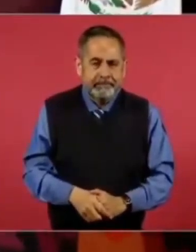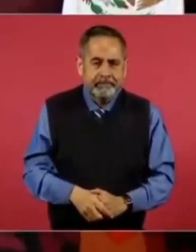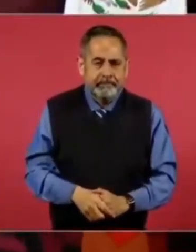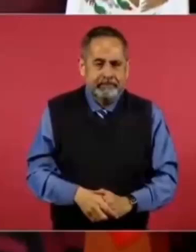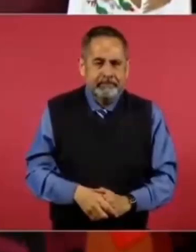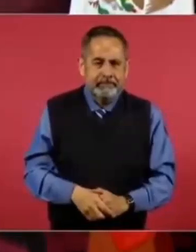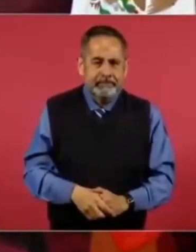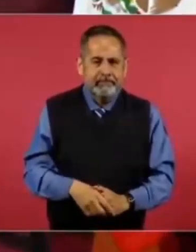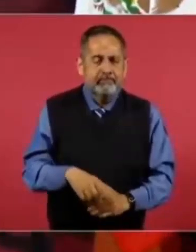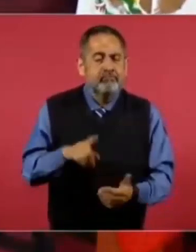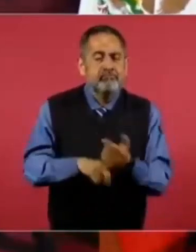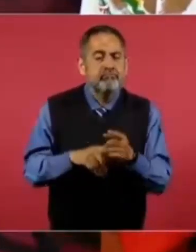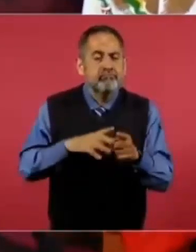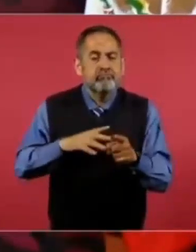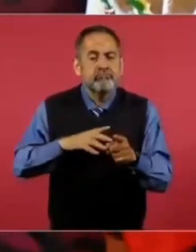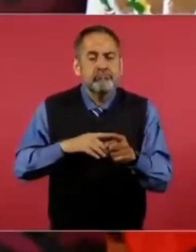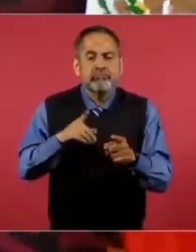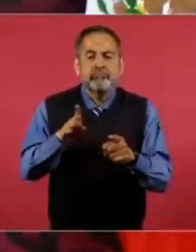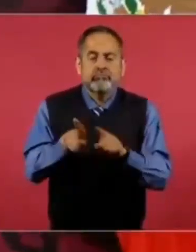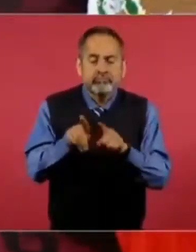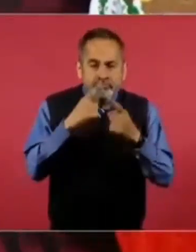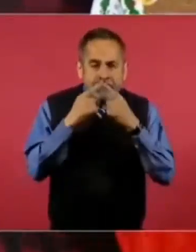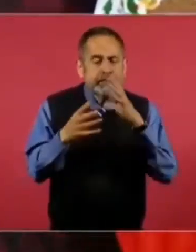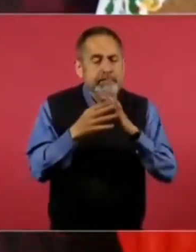hay una profunda crisis